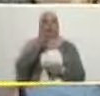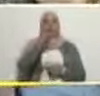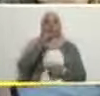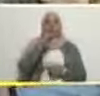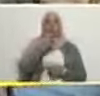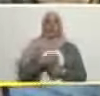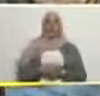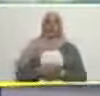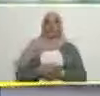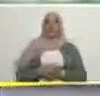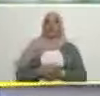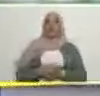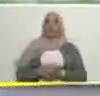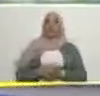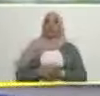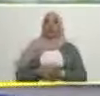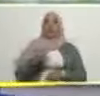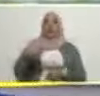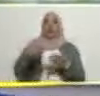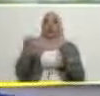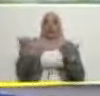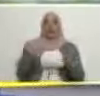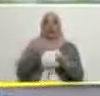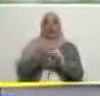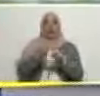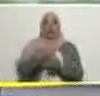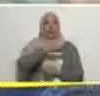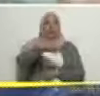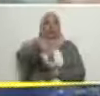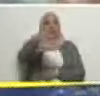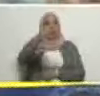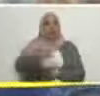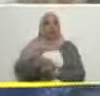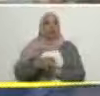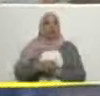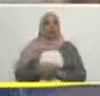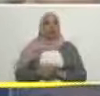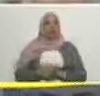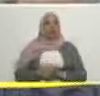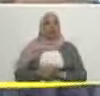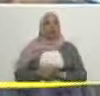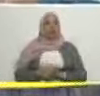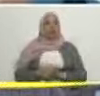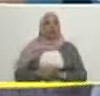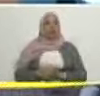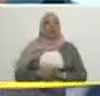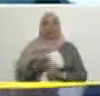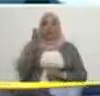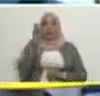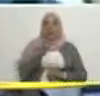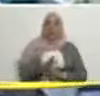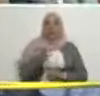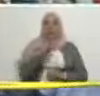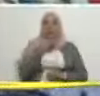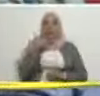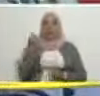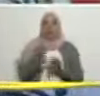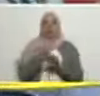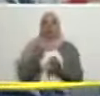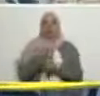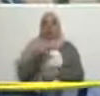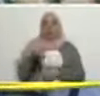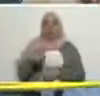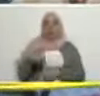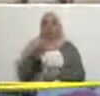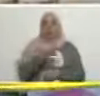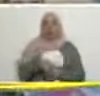que muestre nuestra realidad, la realidad de Tocópero, la realidad de Adícora, la realidad de todos y cada uno de nuestros pueblos, lo mejor y cada uno de nuestros